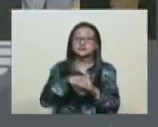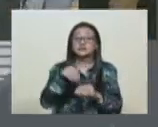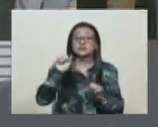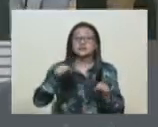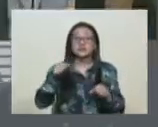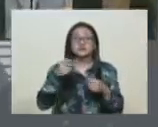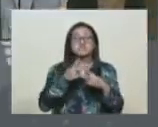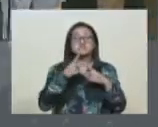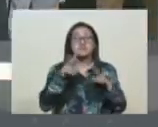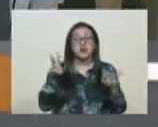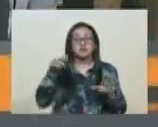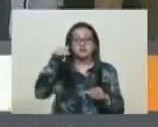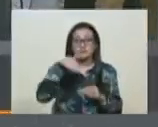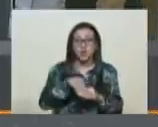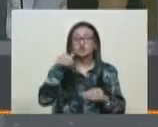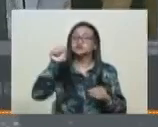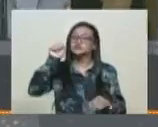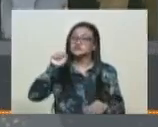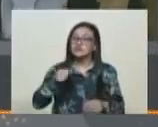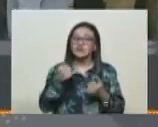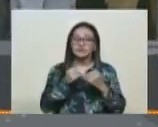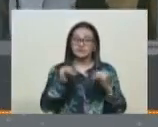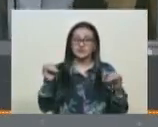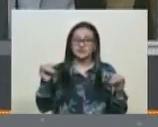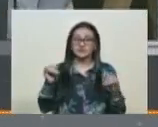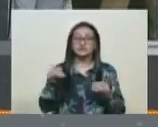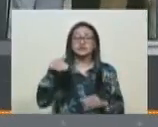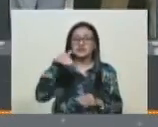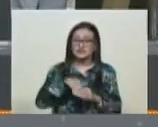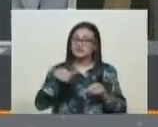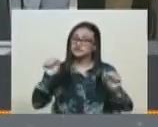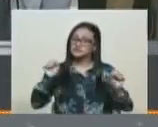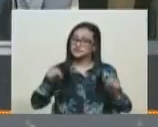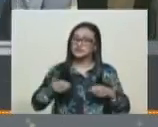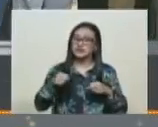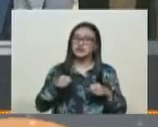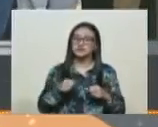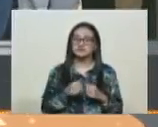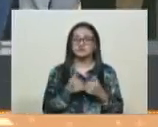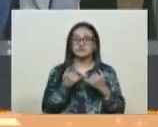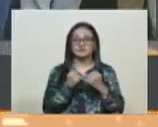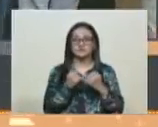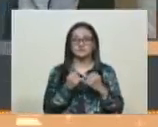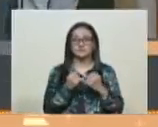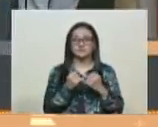la paz, para decirle sí a la independencia, para decirle sí a la soberanía.